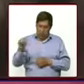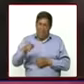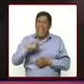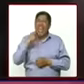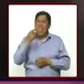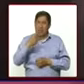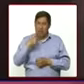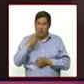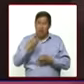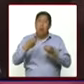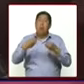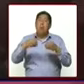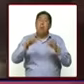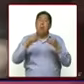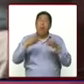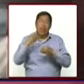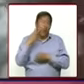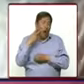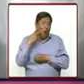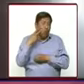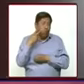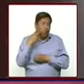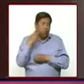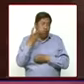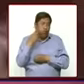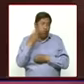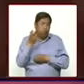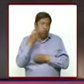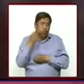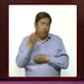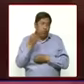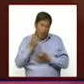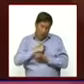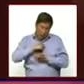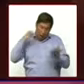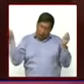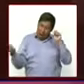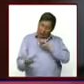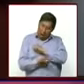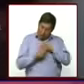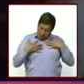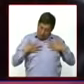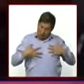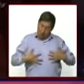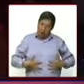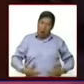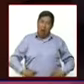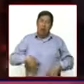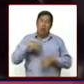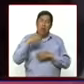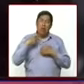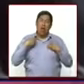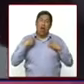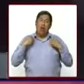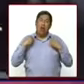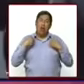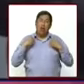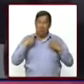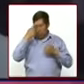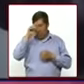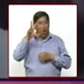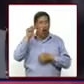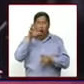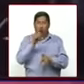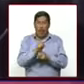que estaba vendiendo dulces en diferentes lugares. Se cambió la ropa para que no sea identificado. Sin